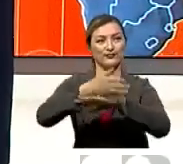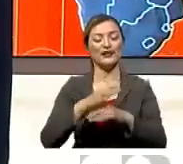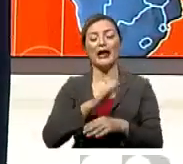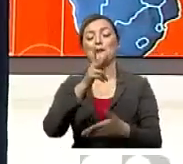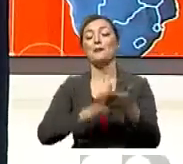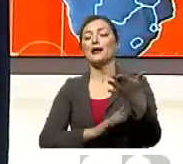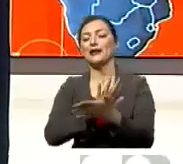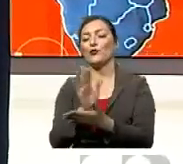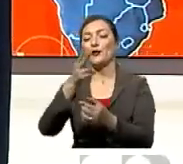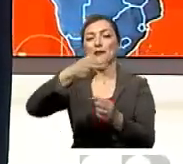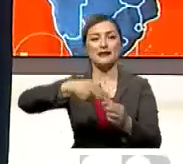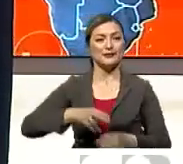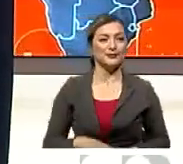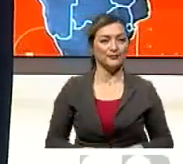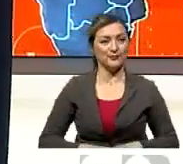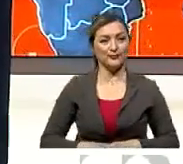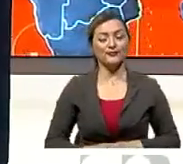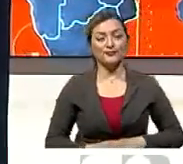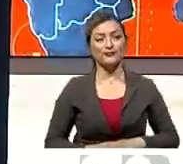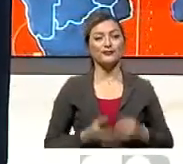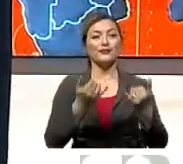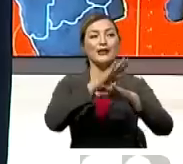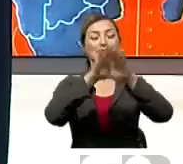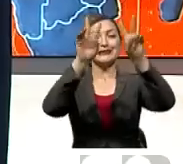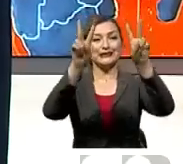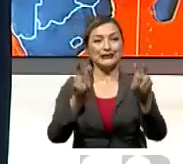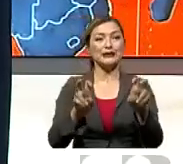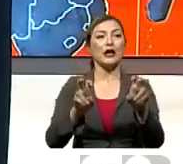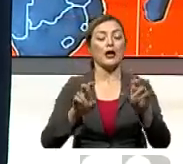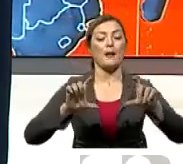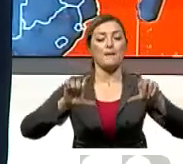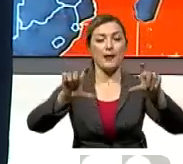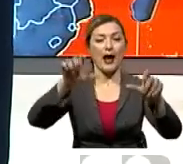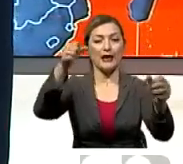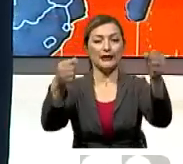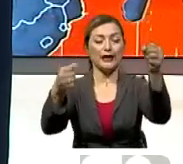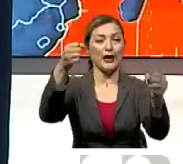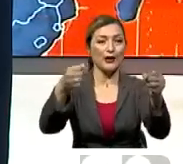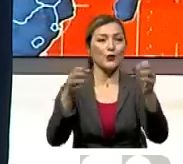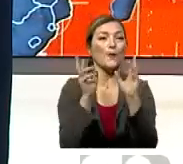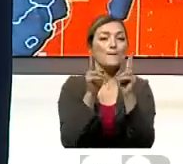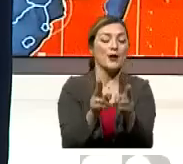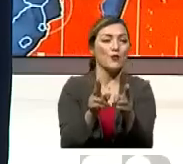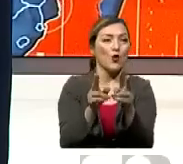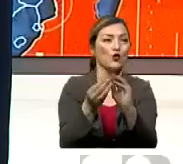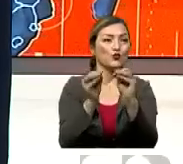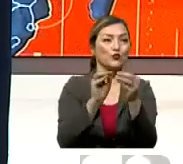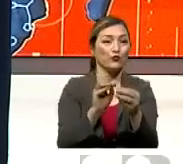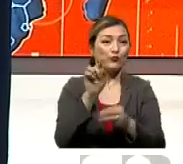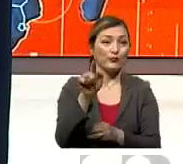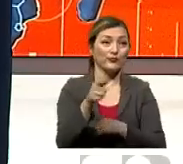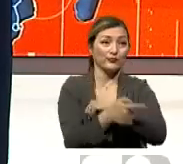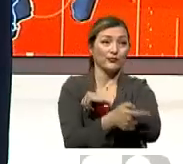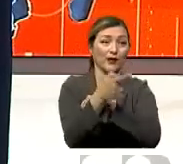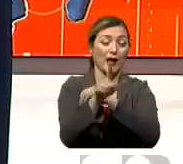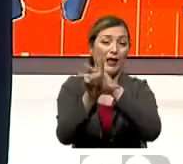clases. También hoy les informaremos sobre un caso de duplicación de placas de vehículos que increíblemente no consta como delito